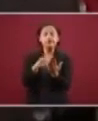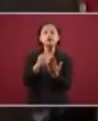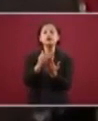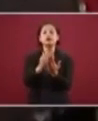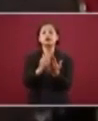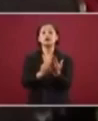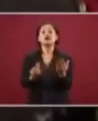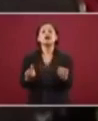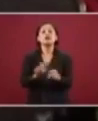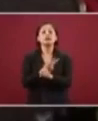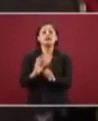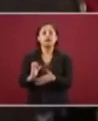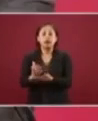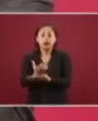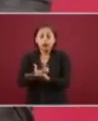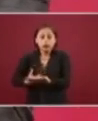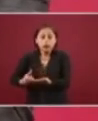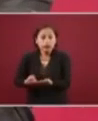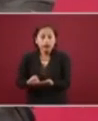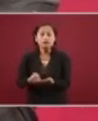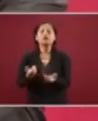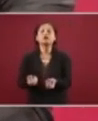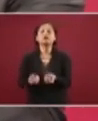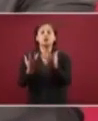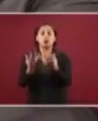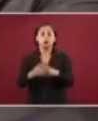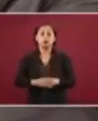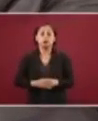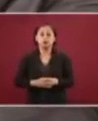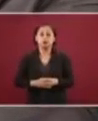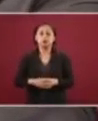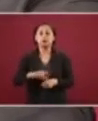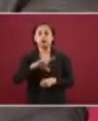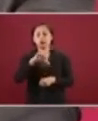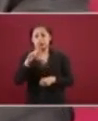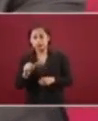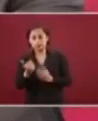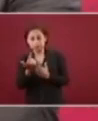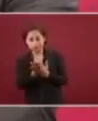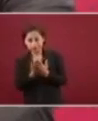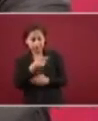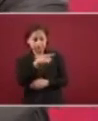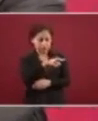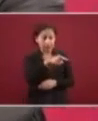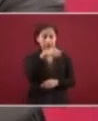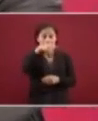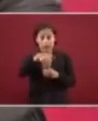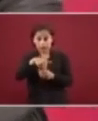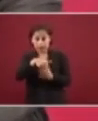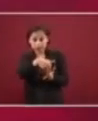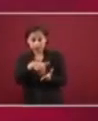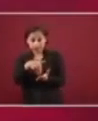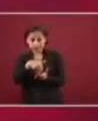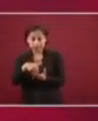para que el trabajador reciba lo que aportó, que reciba